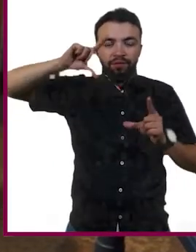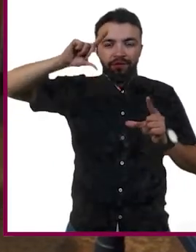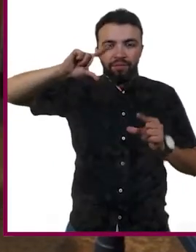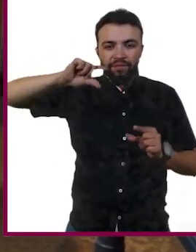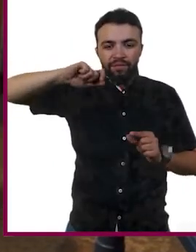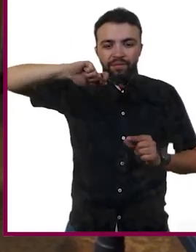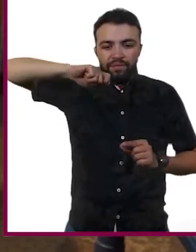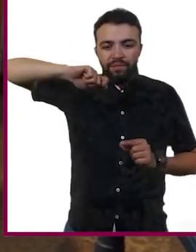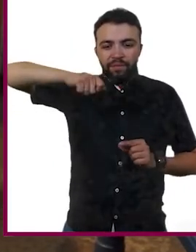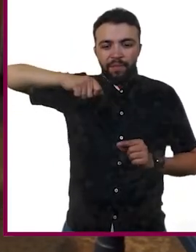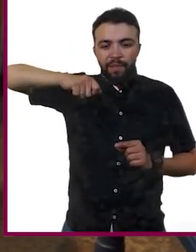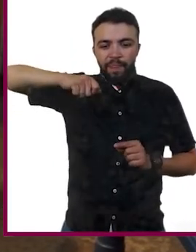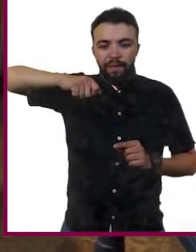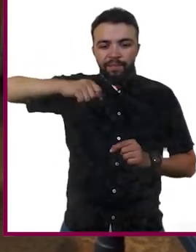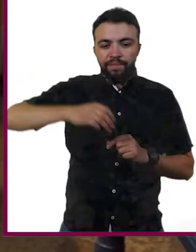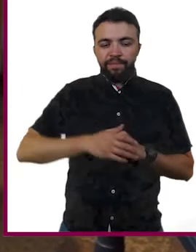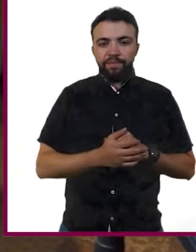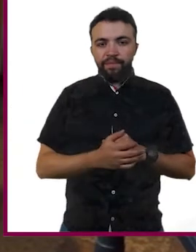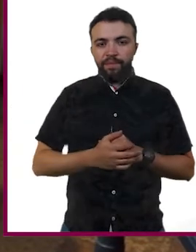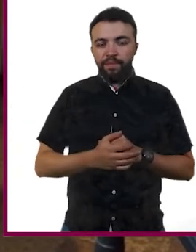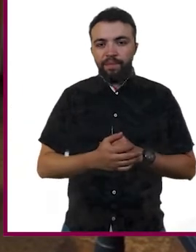desafiné. Y aquí,